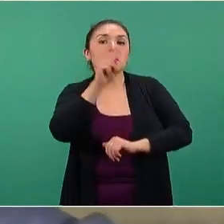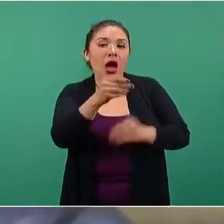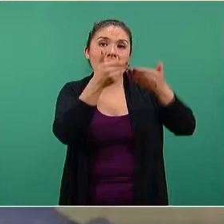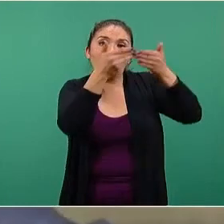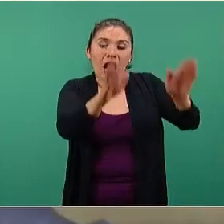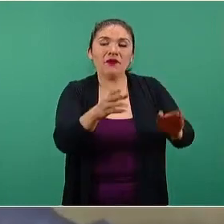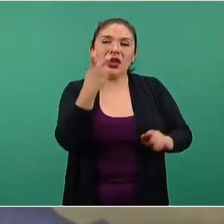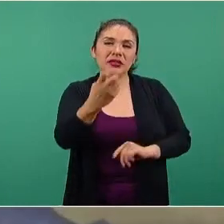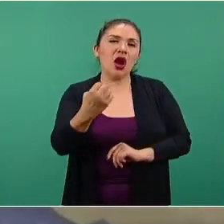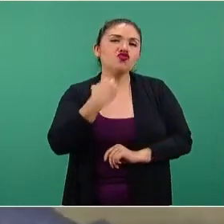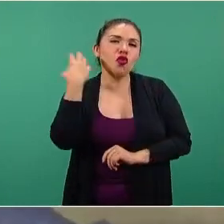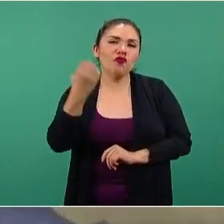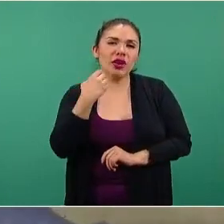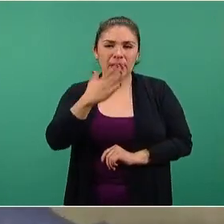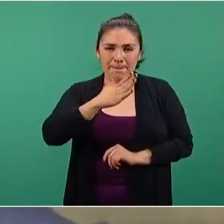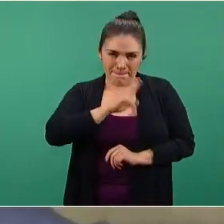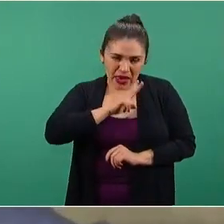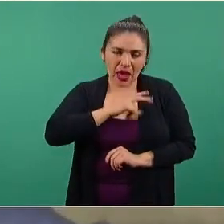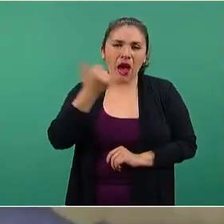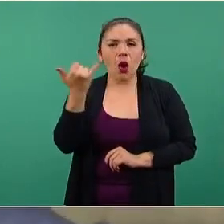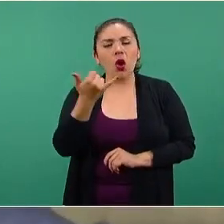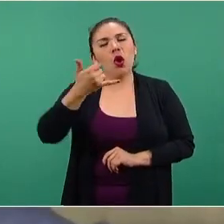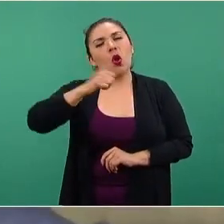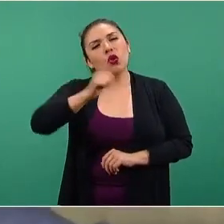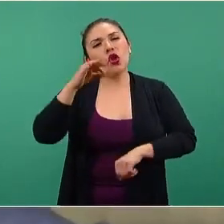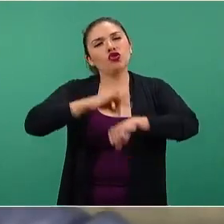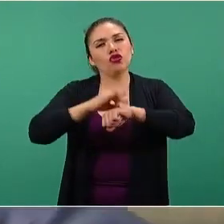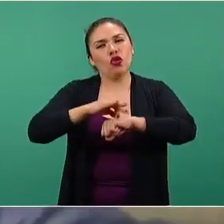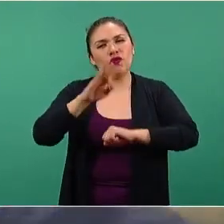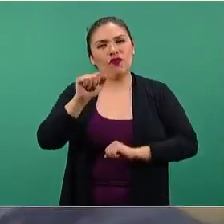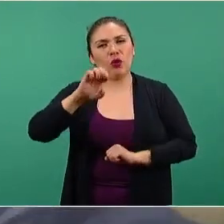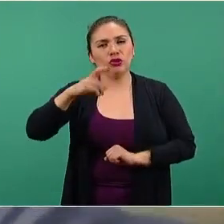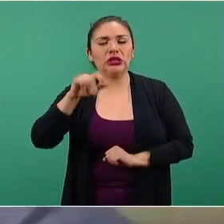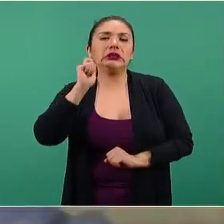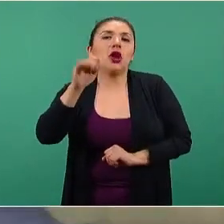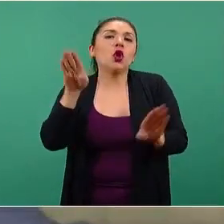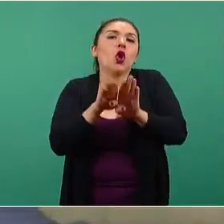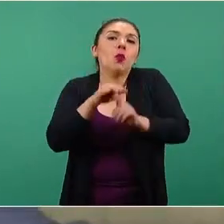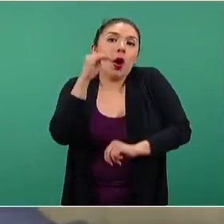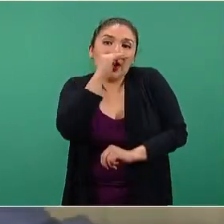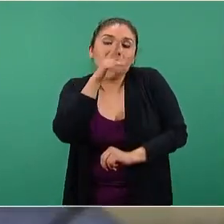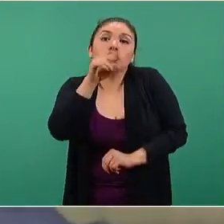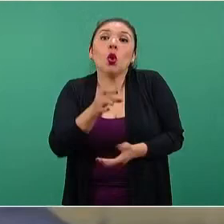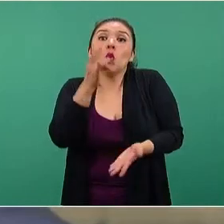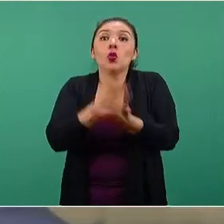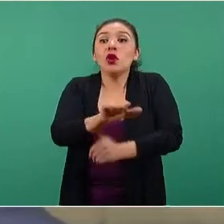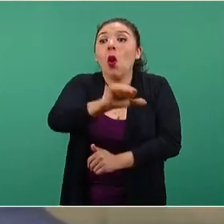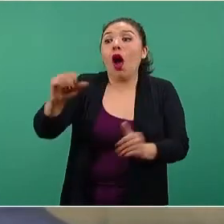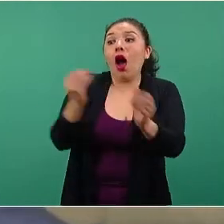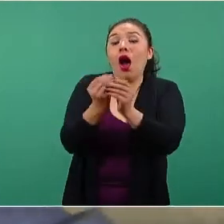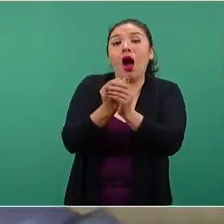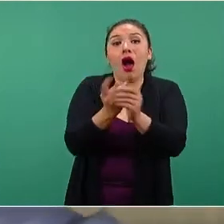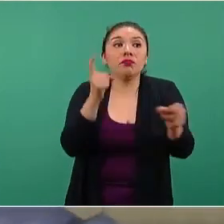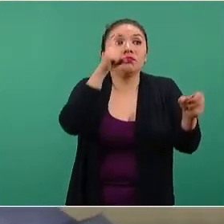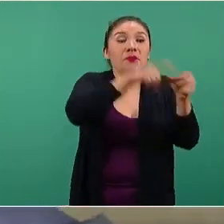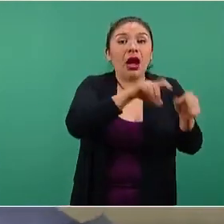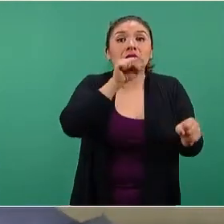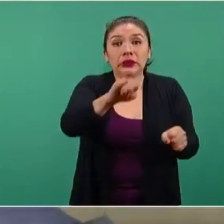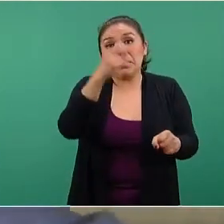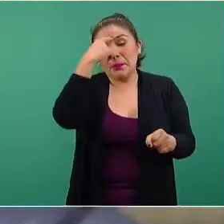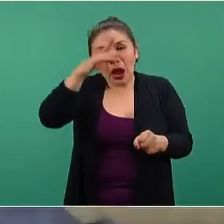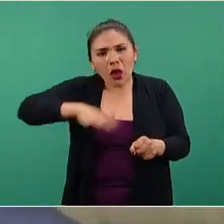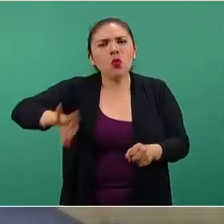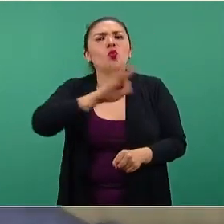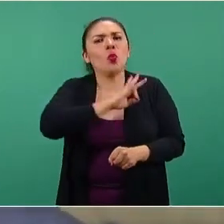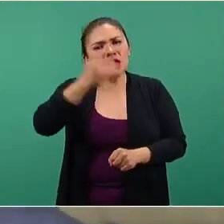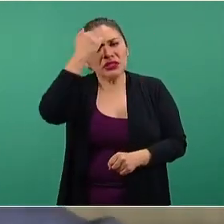la conferencia del doctor Fauci como a la mía, en forma gratuita, no solamente a quienes son miembros del consorcio, para que la población